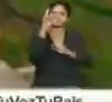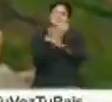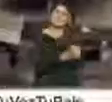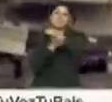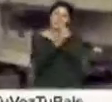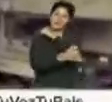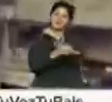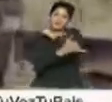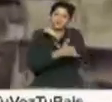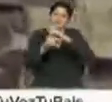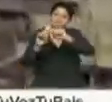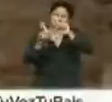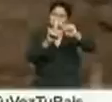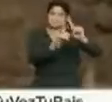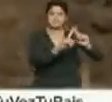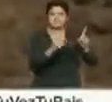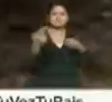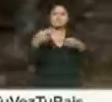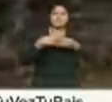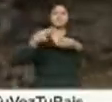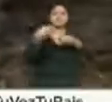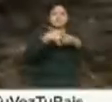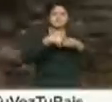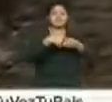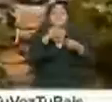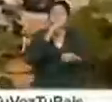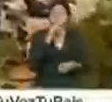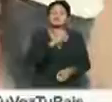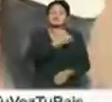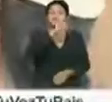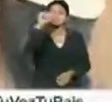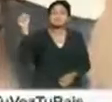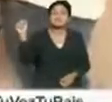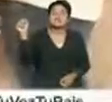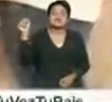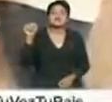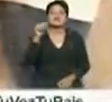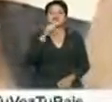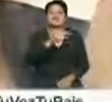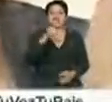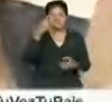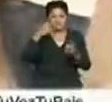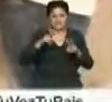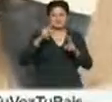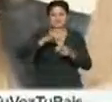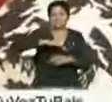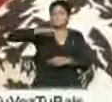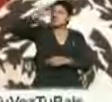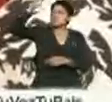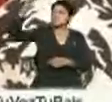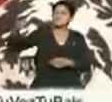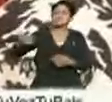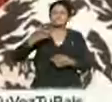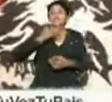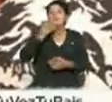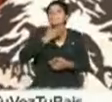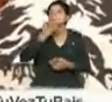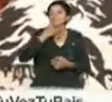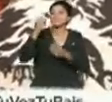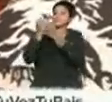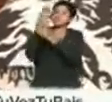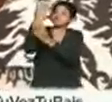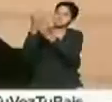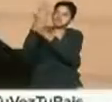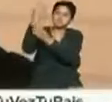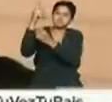Para asentamientos en zonas de riesgo, el ganador fue el proyecto Tukuk Arik Refugio en el Volcán, de la Universidad Internacional del